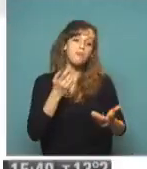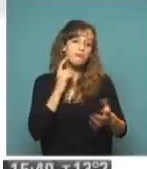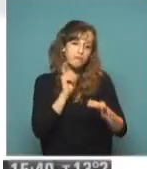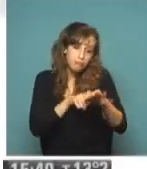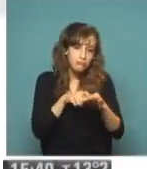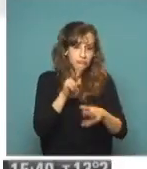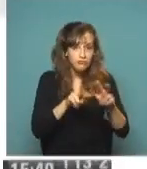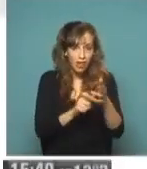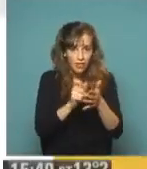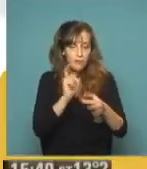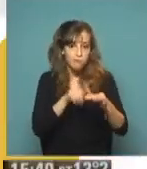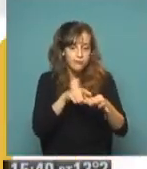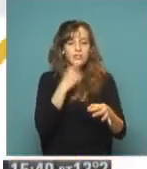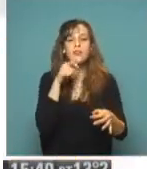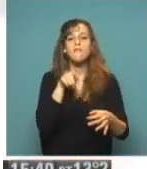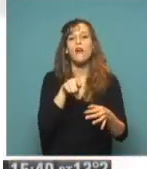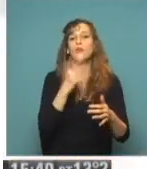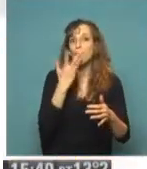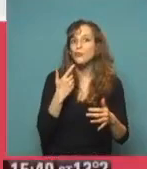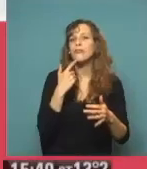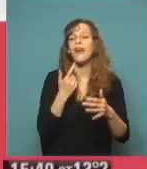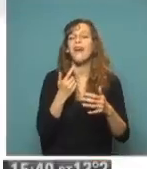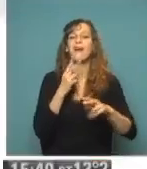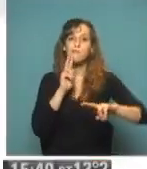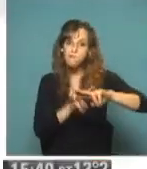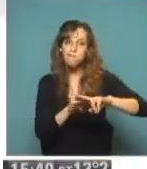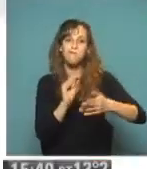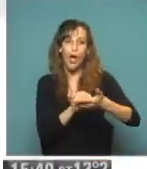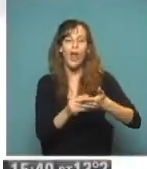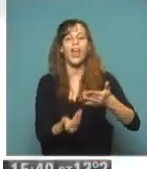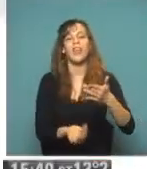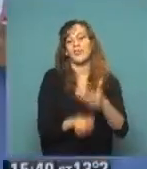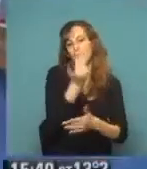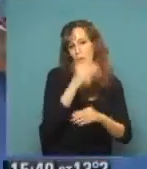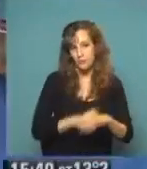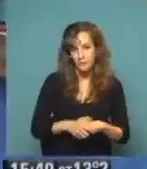casa a hacerlo nos puede etiquetar y lo compartimos en nuestras redes. Excelente. Gracias, Muchísimas Diego. Gracias. Muchísimas gracias. Por favor.